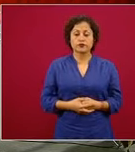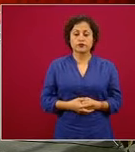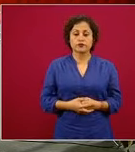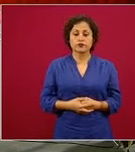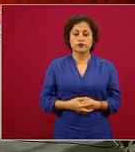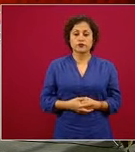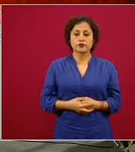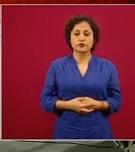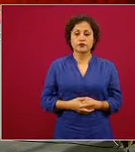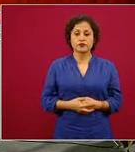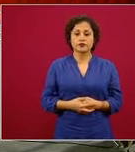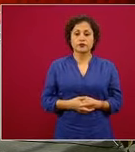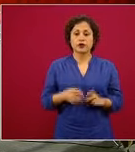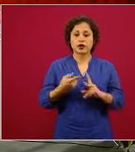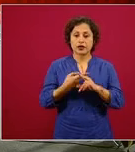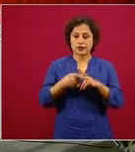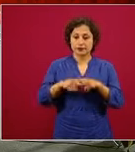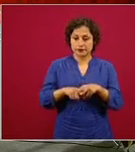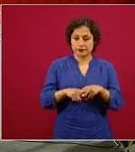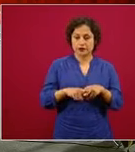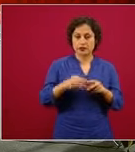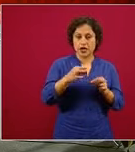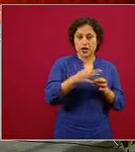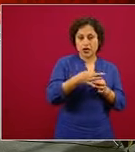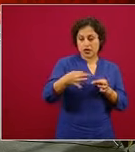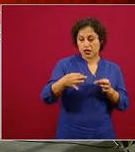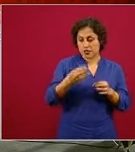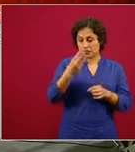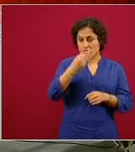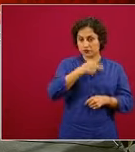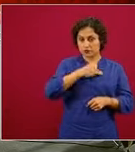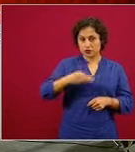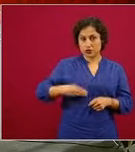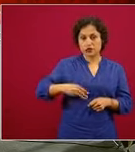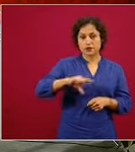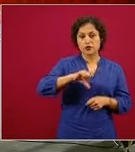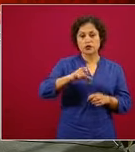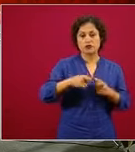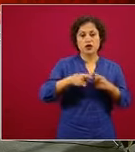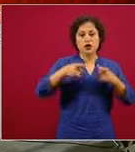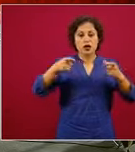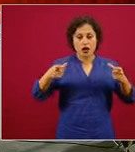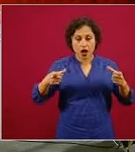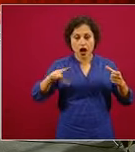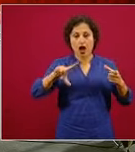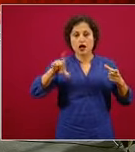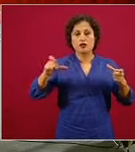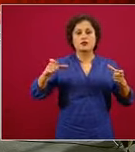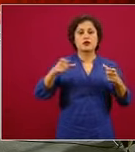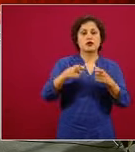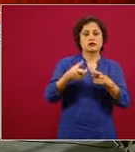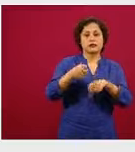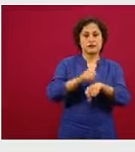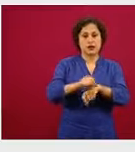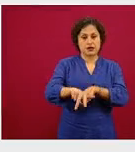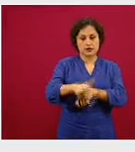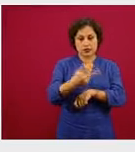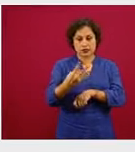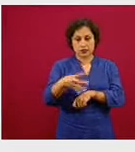Empiezan con 3 municipios, luego rápidamente duplica la cantidad de municipios, vuelve a bajar en la semana 13,